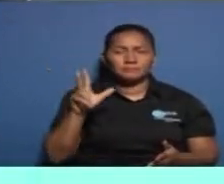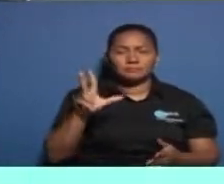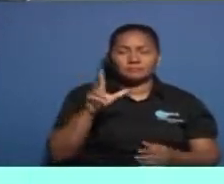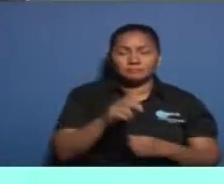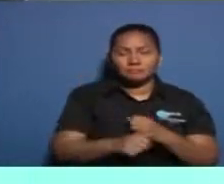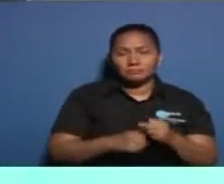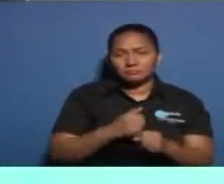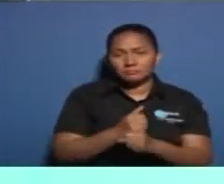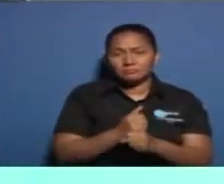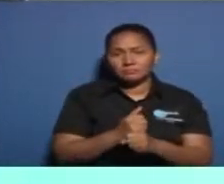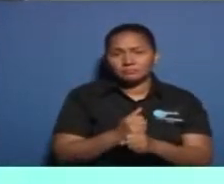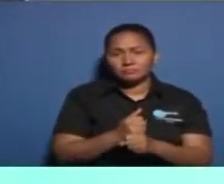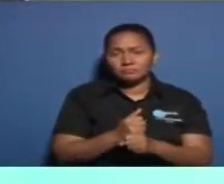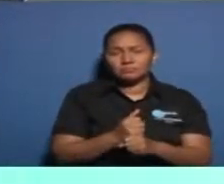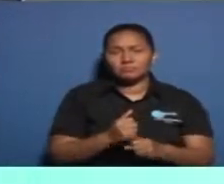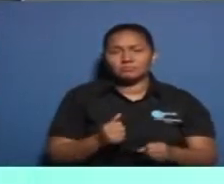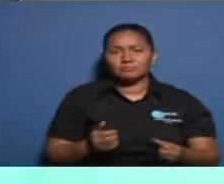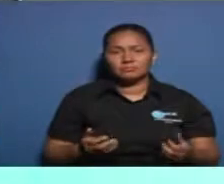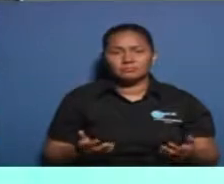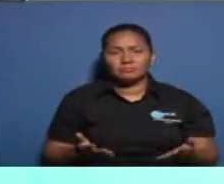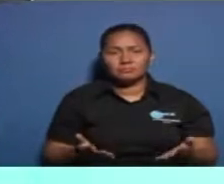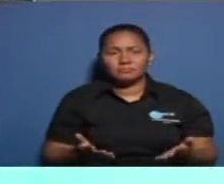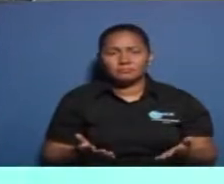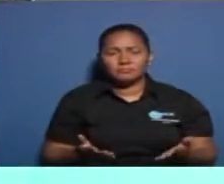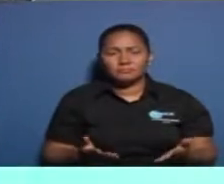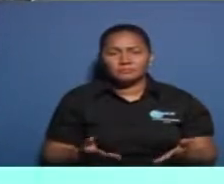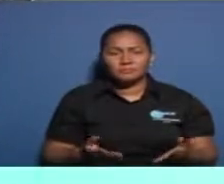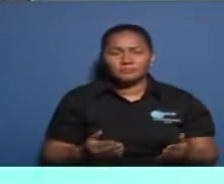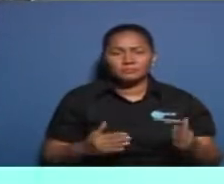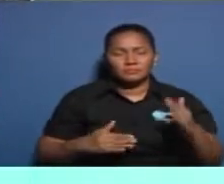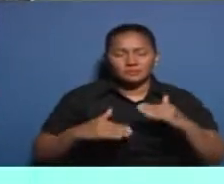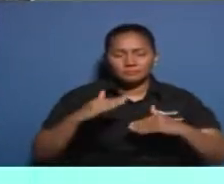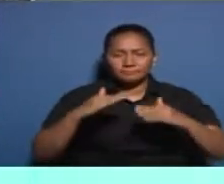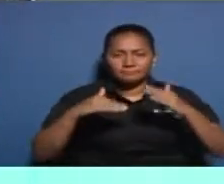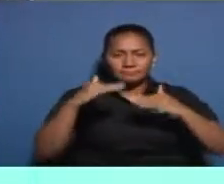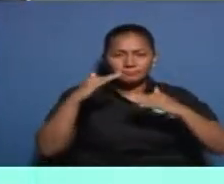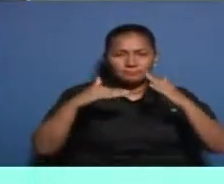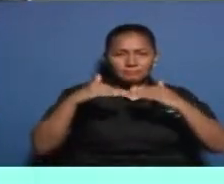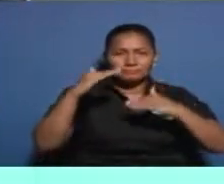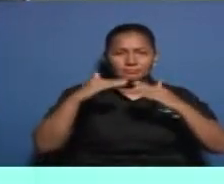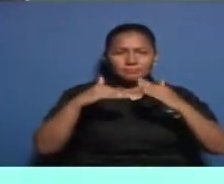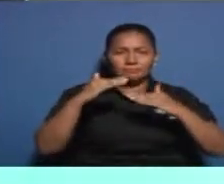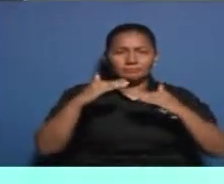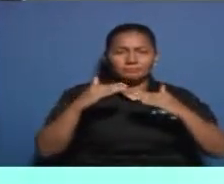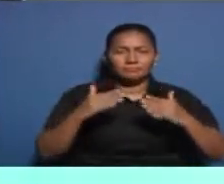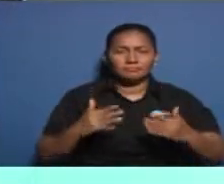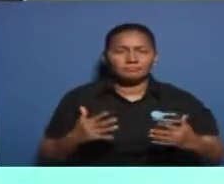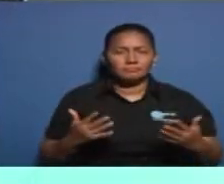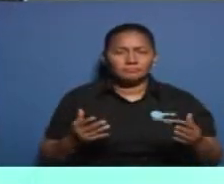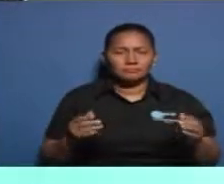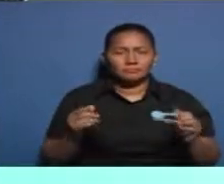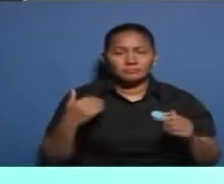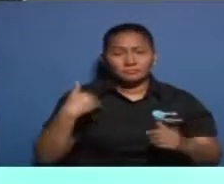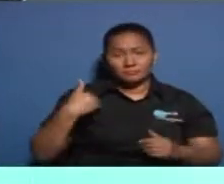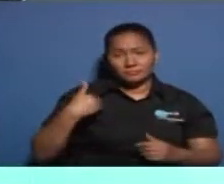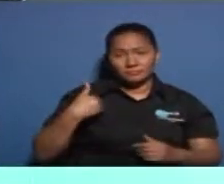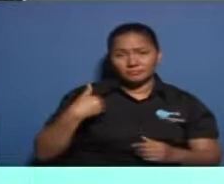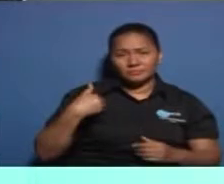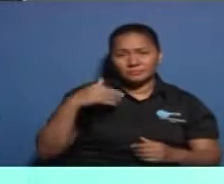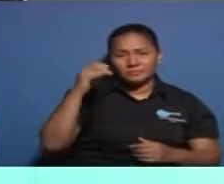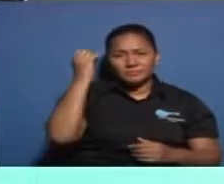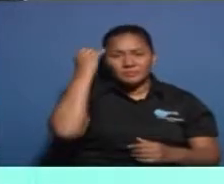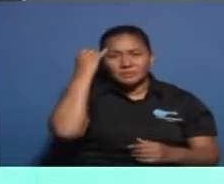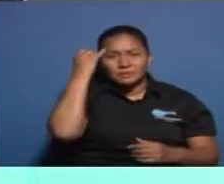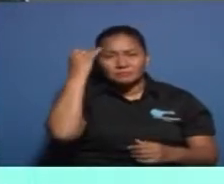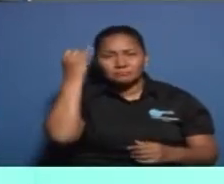a nosotros cosas que realmente tenemos que deconstruir ya porque porque tenemos en ese imaginario de que